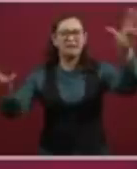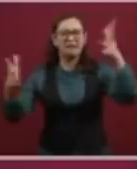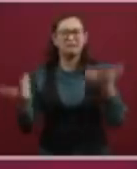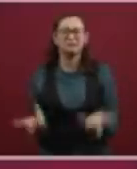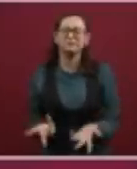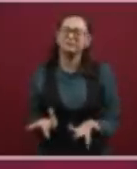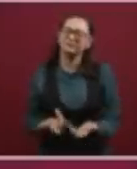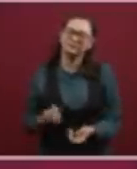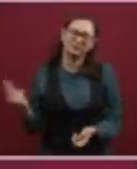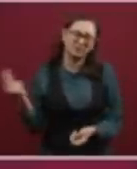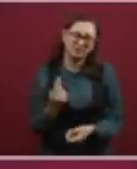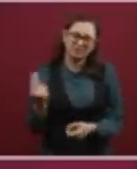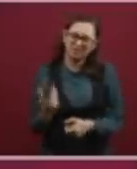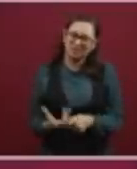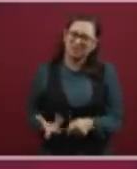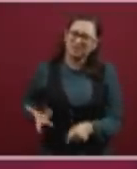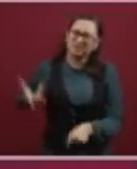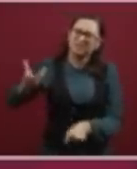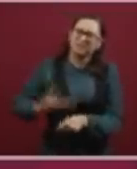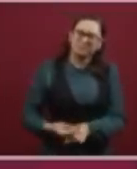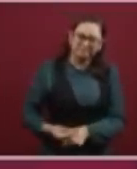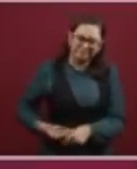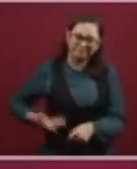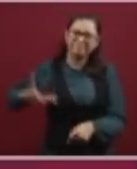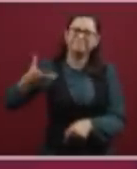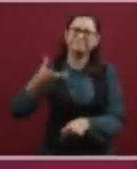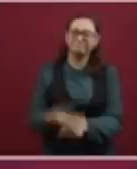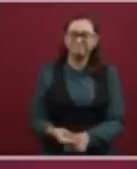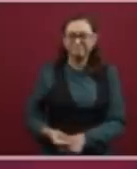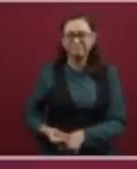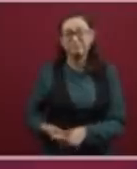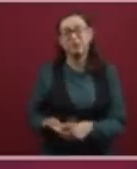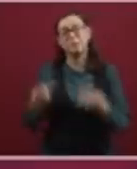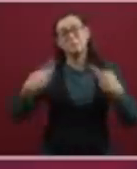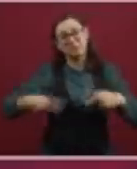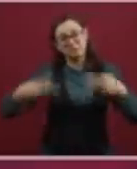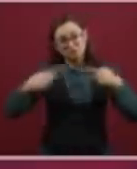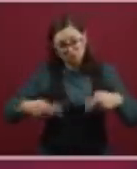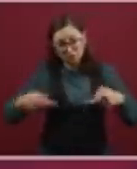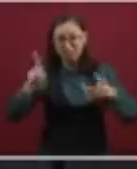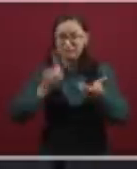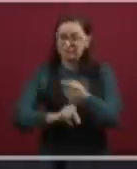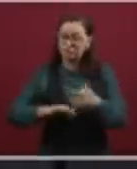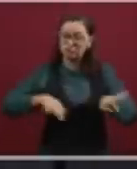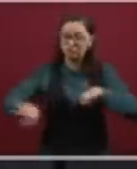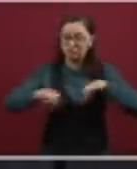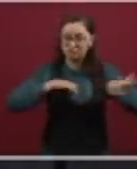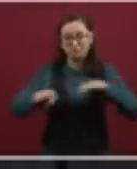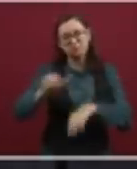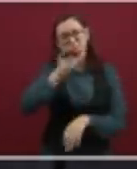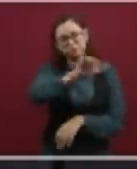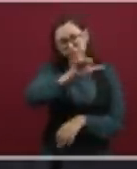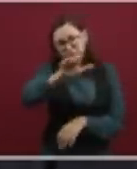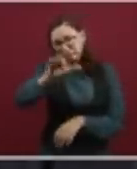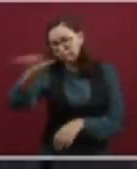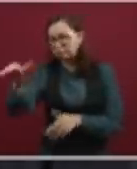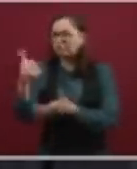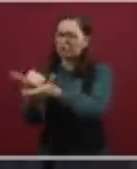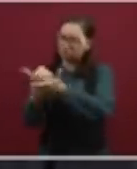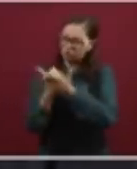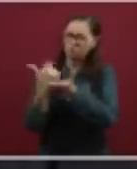tenemos que resolver y pedirle el apoyo a los trabajadores del sector